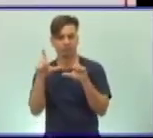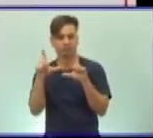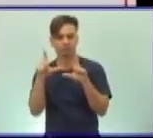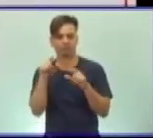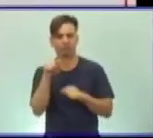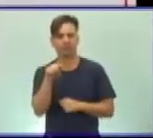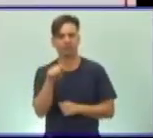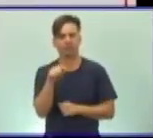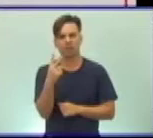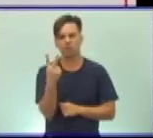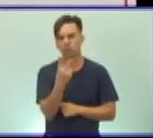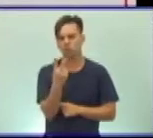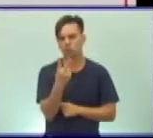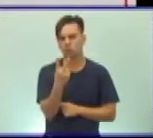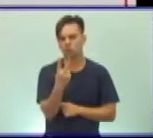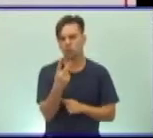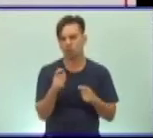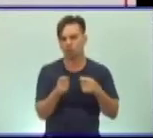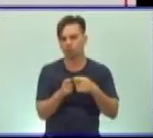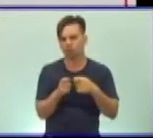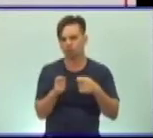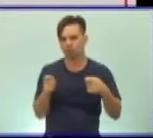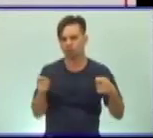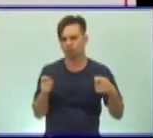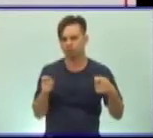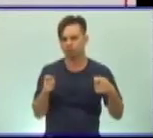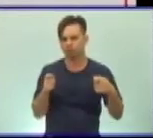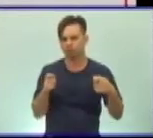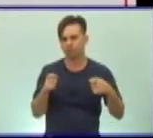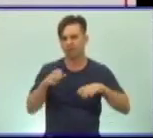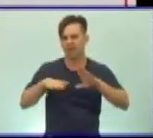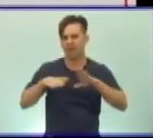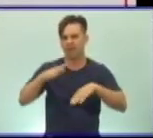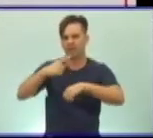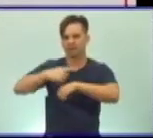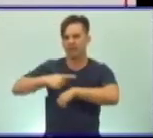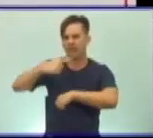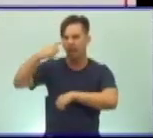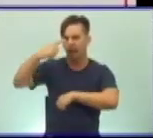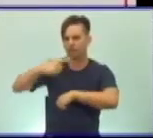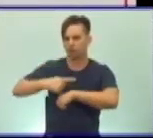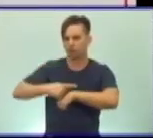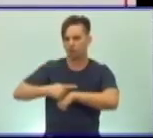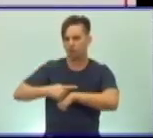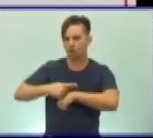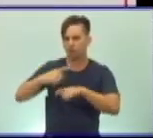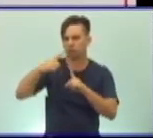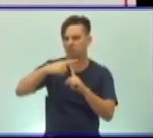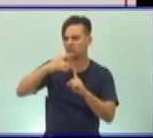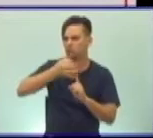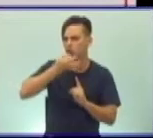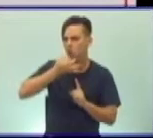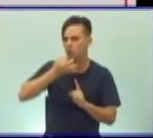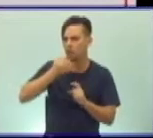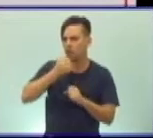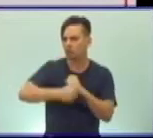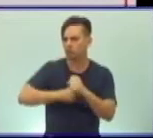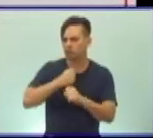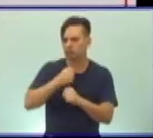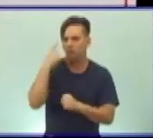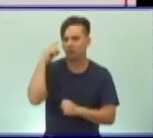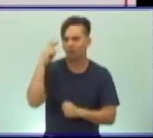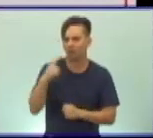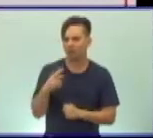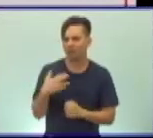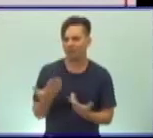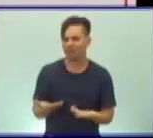segmentos están determinados por la altura. ¿Qué teorema entonces vas a utilizar? ¿Recuerdas?